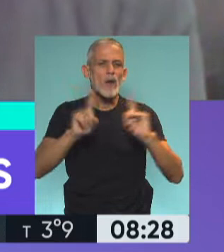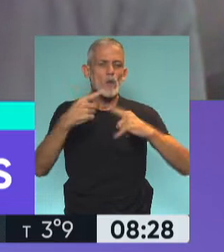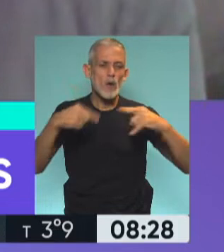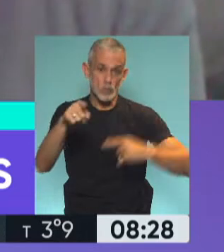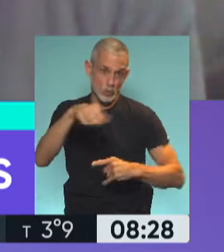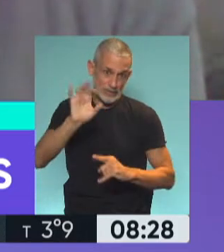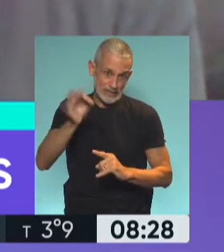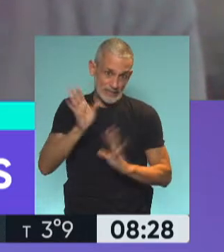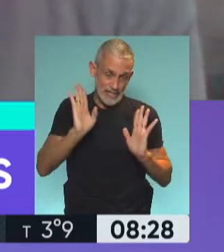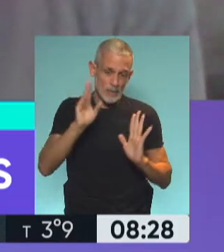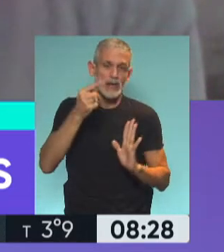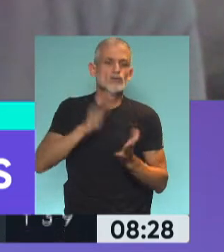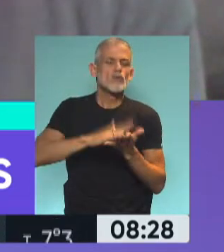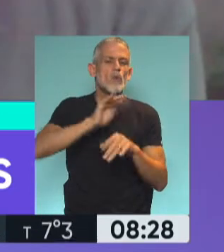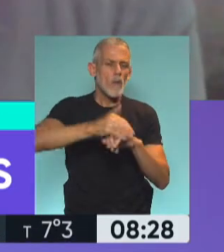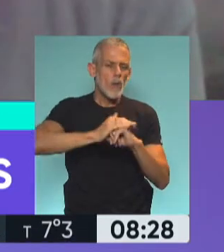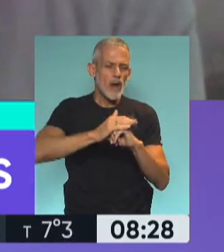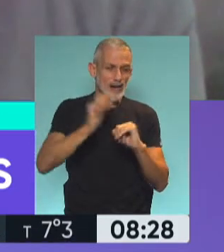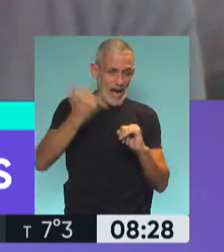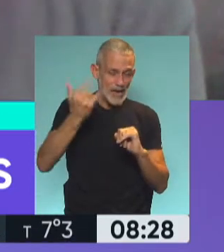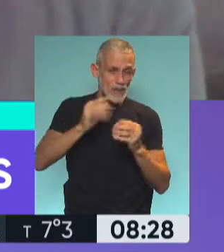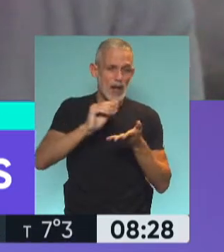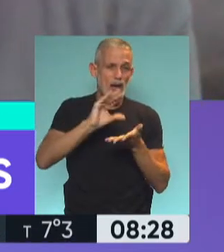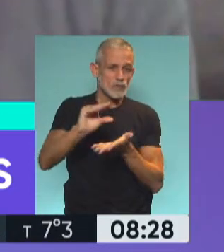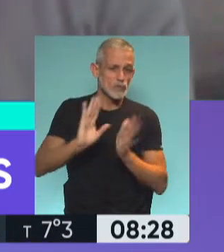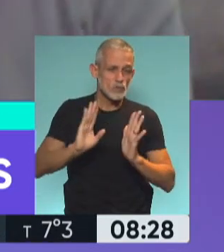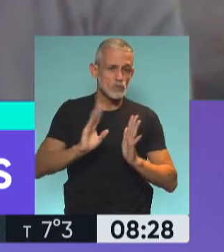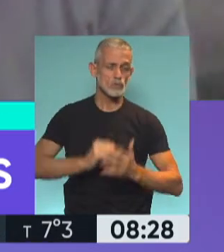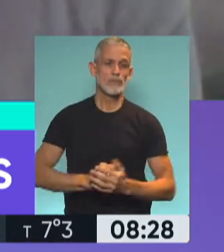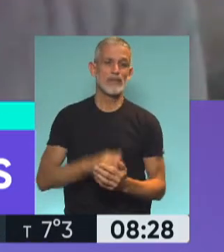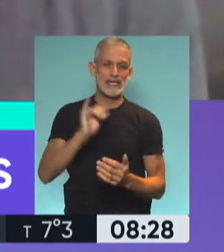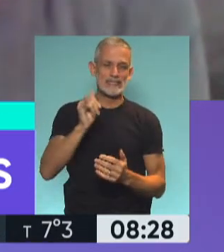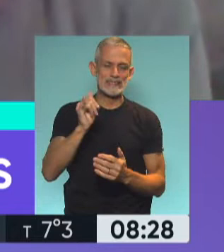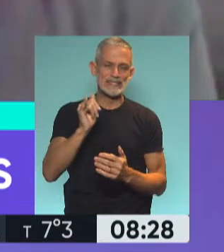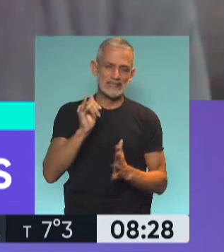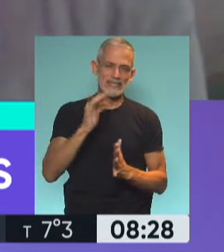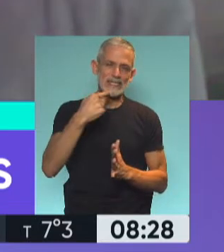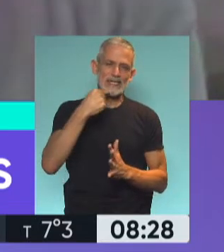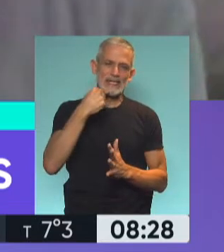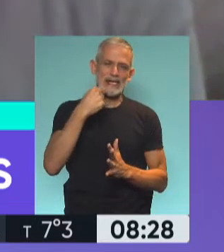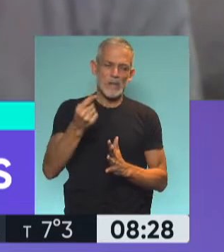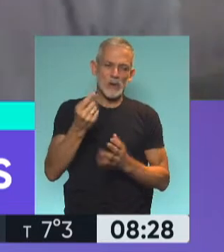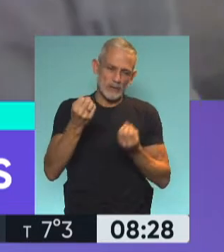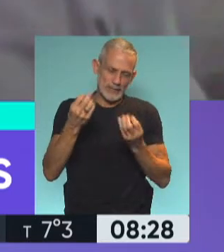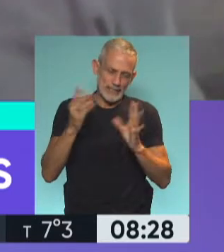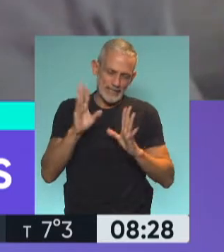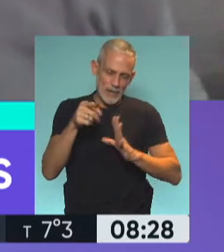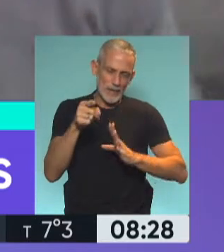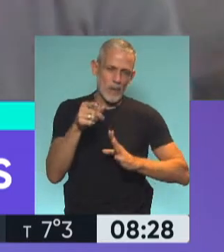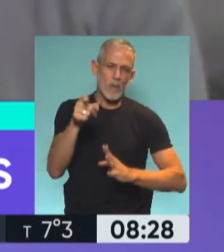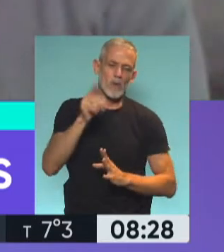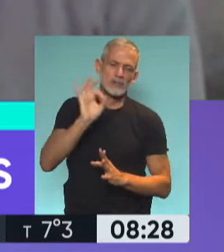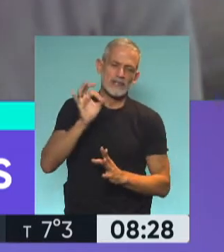que usted conozca por parte del jefe de gobierno porteño? Sí, está bien la introducción que haces a tu pregunta, porque vos